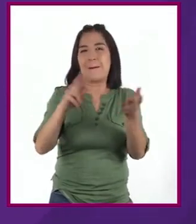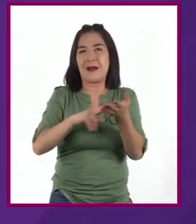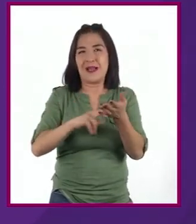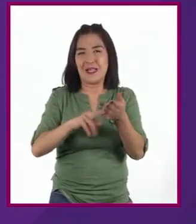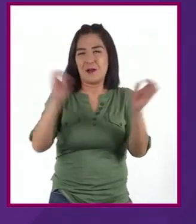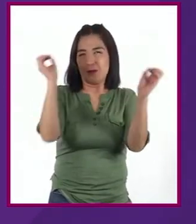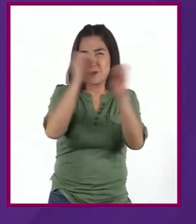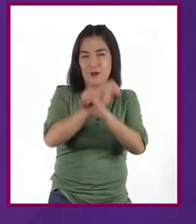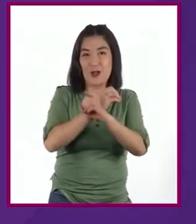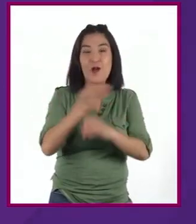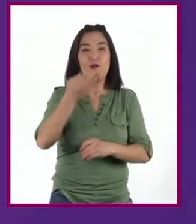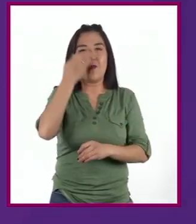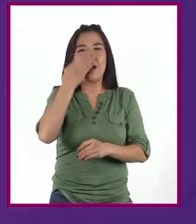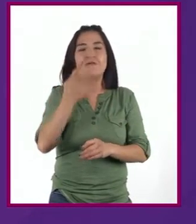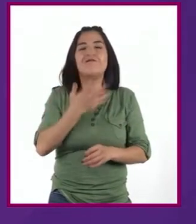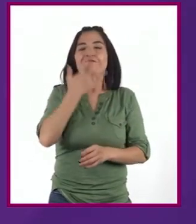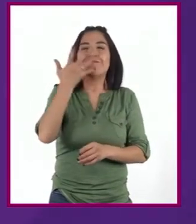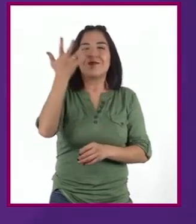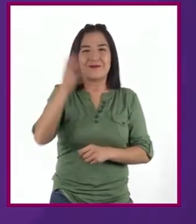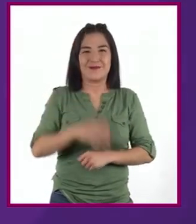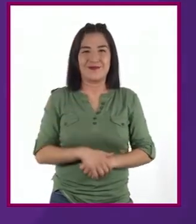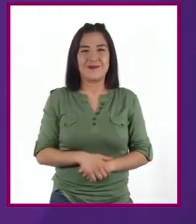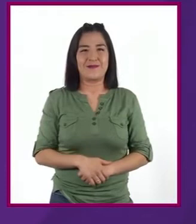Sus flores son olorosas.